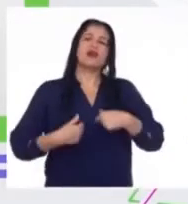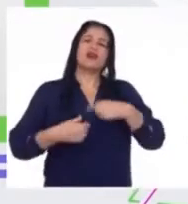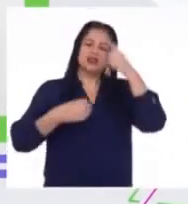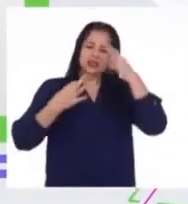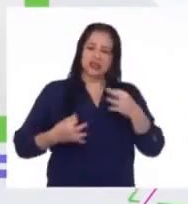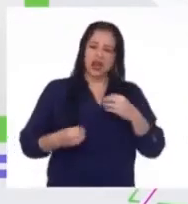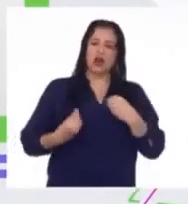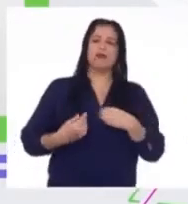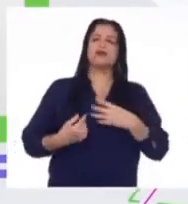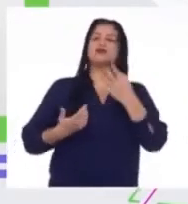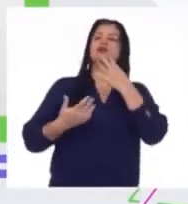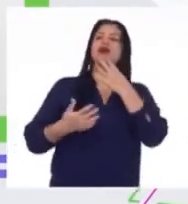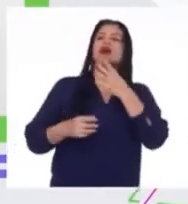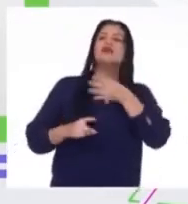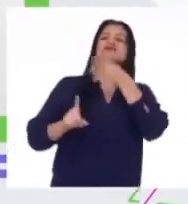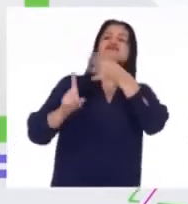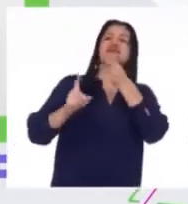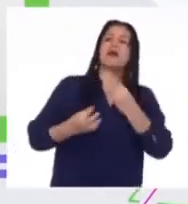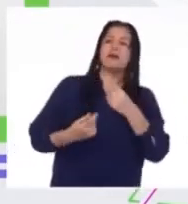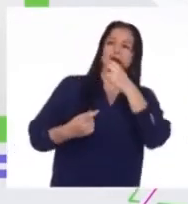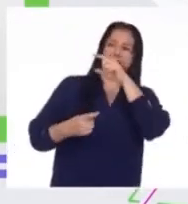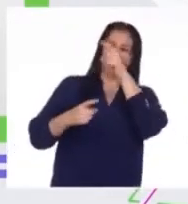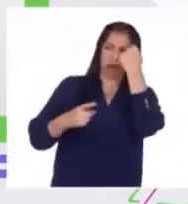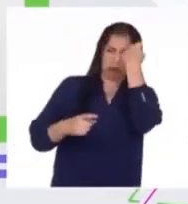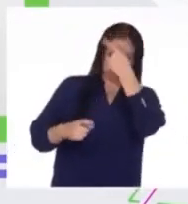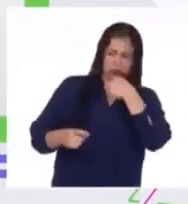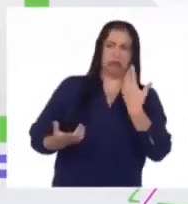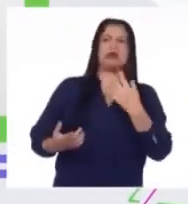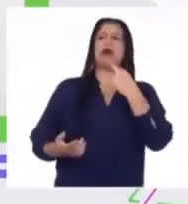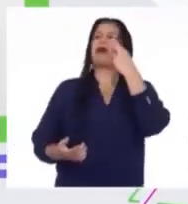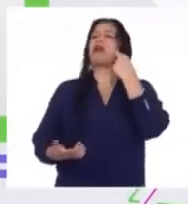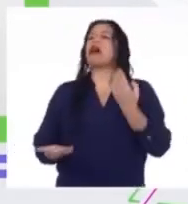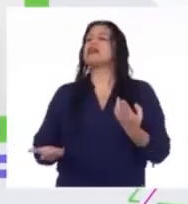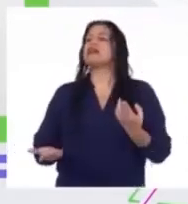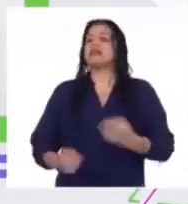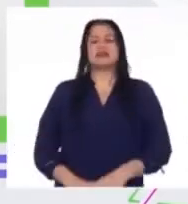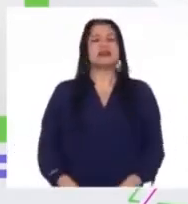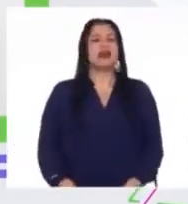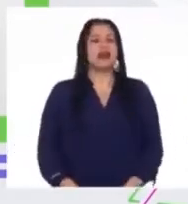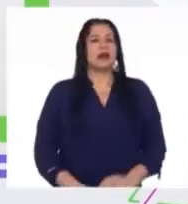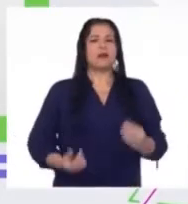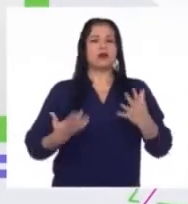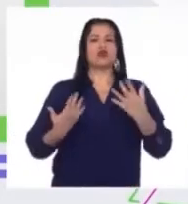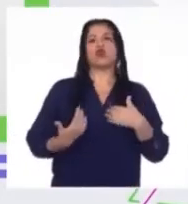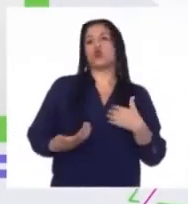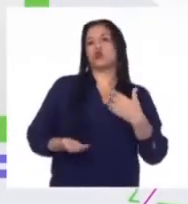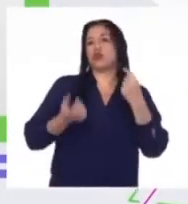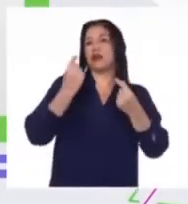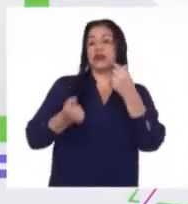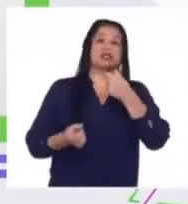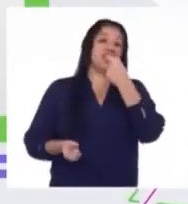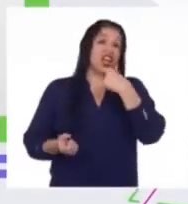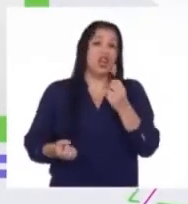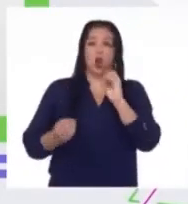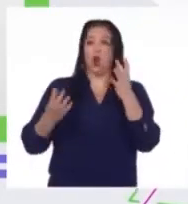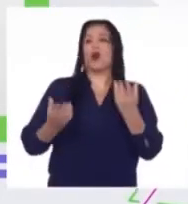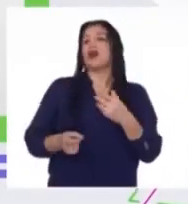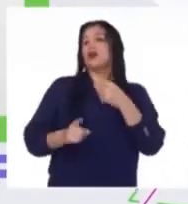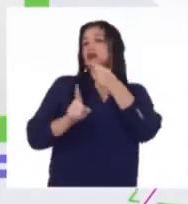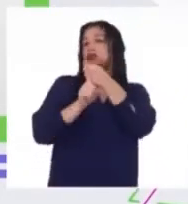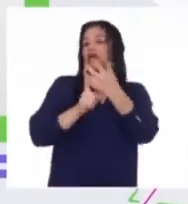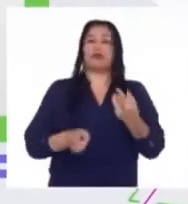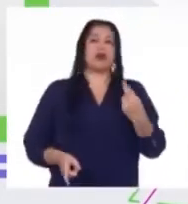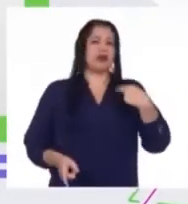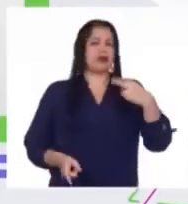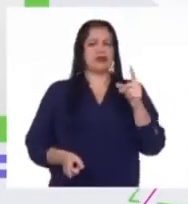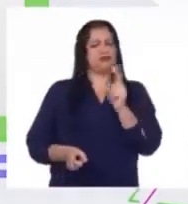comportar una persona por cómo se ve, por su raza, por su orientación sexual, por su religión.